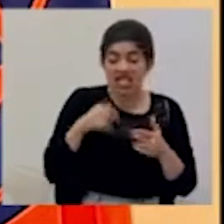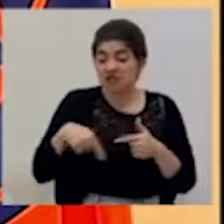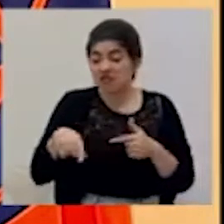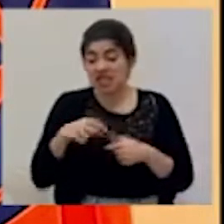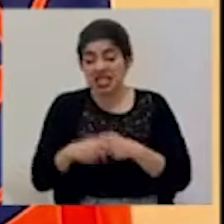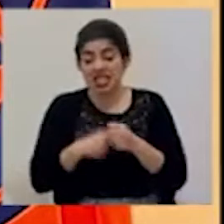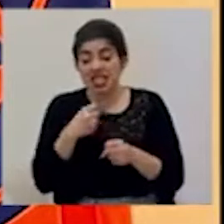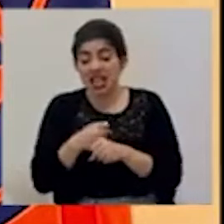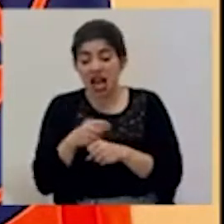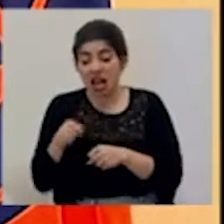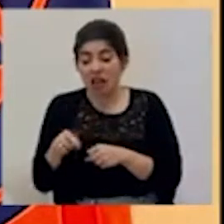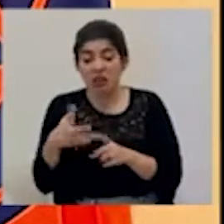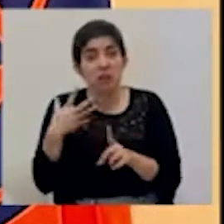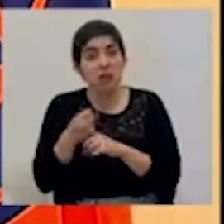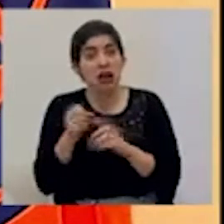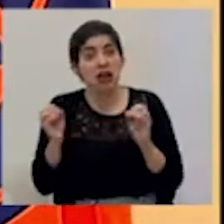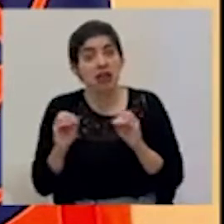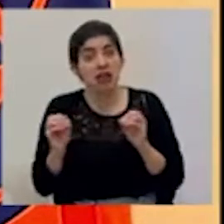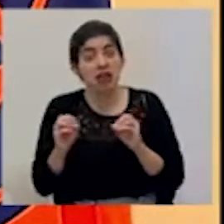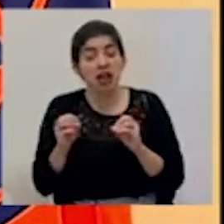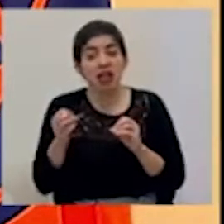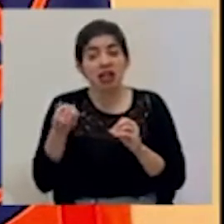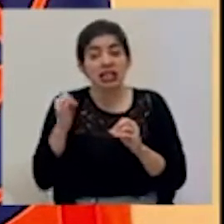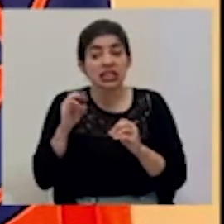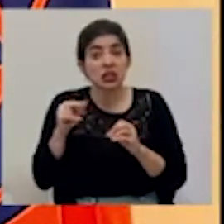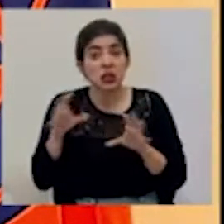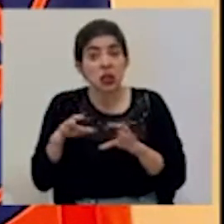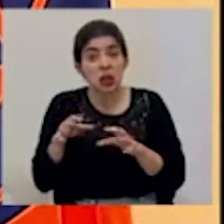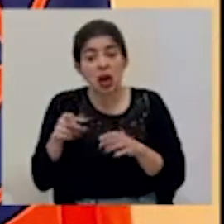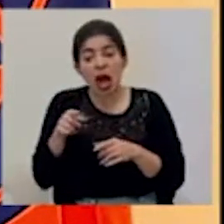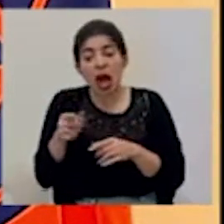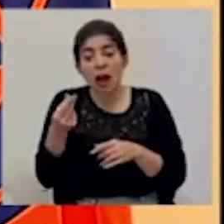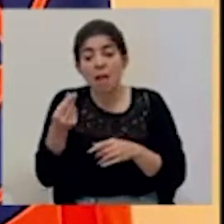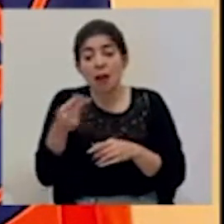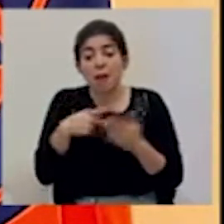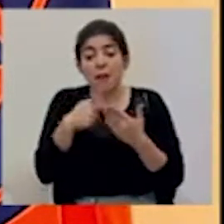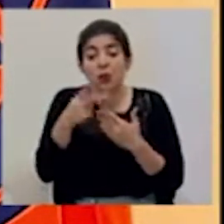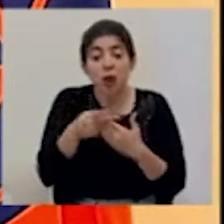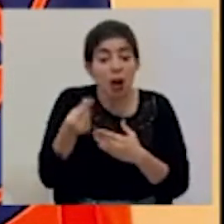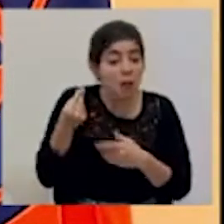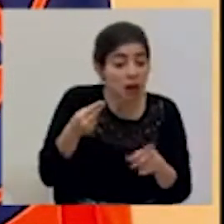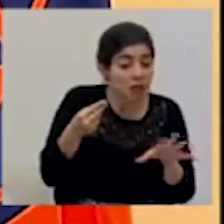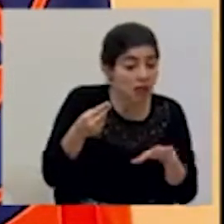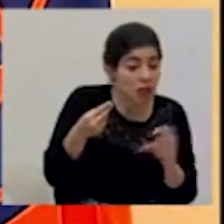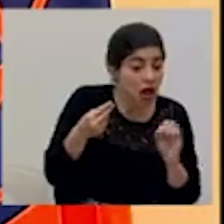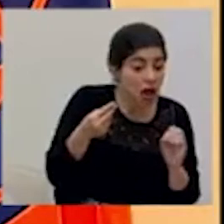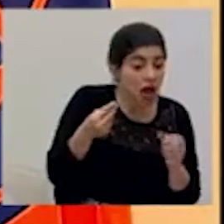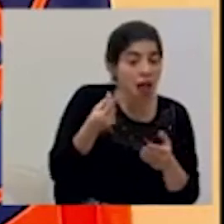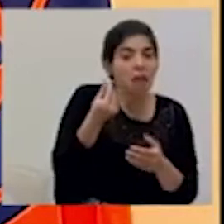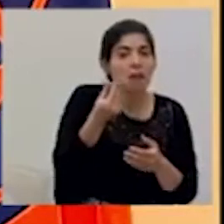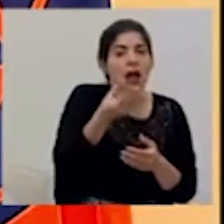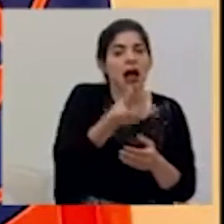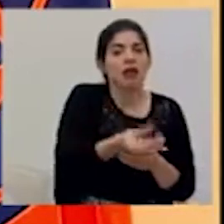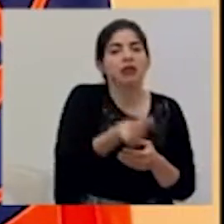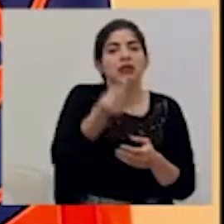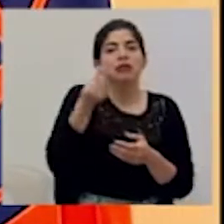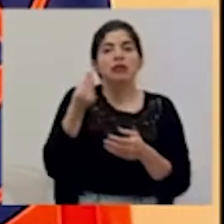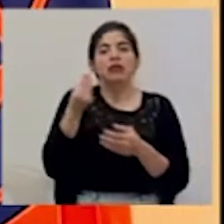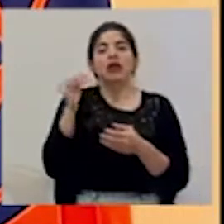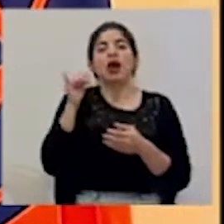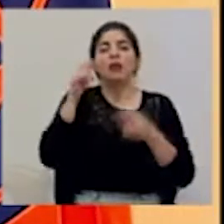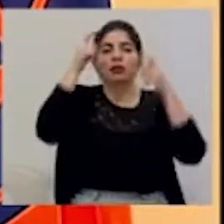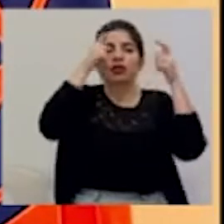año o que no causen mayor impacto. Si no se ejecutan en este año, podemos hacer, como decimos popularmente, pasar el